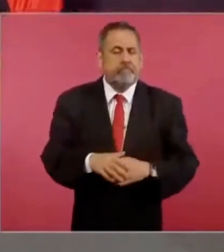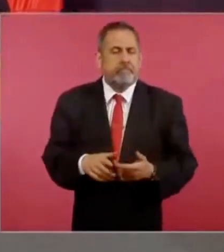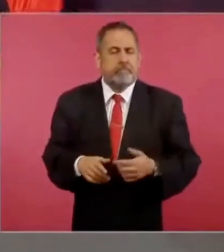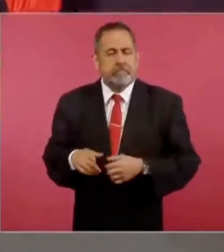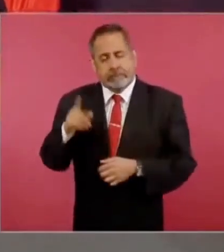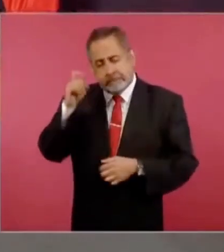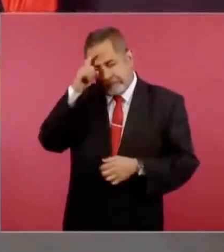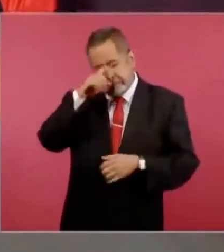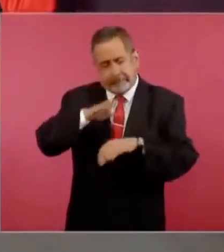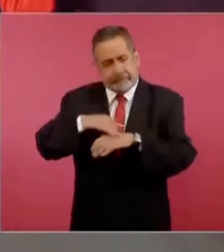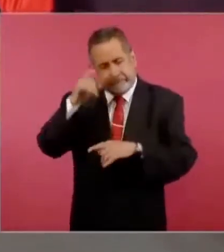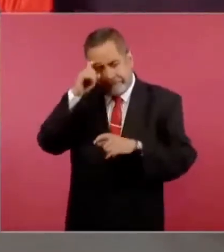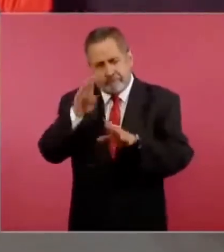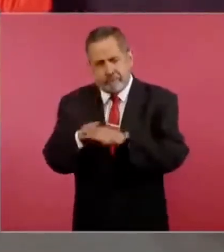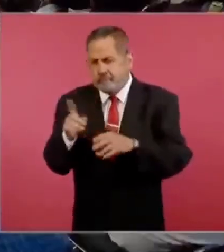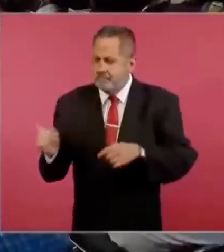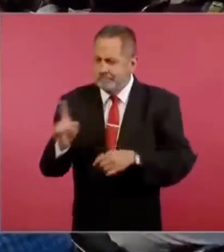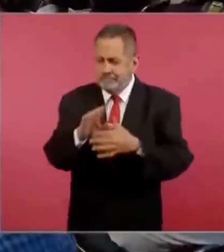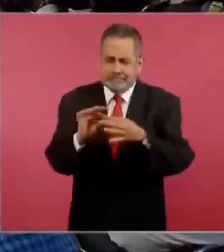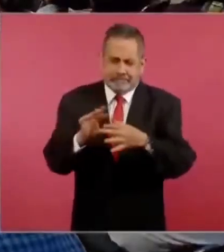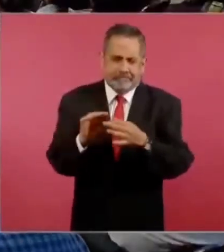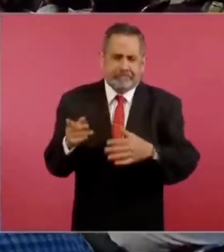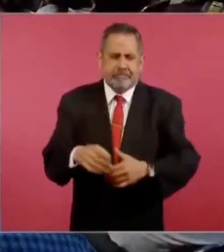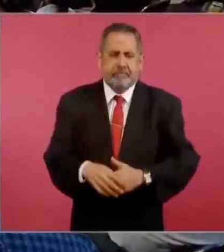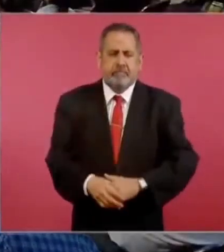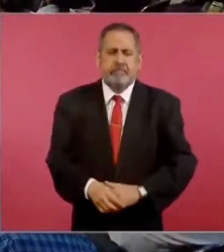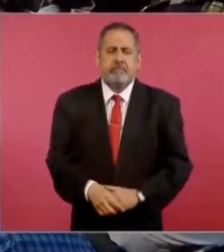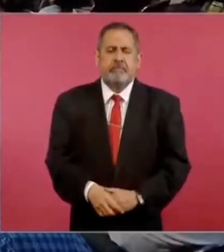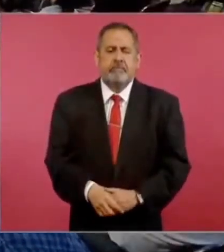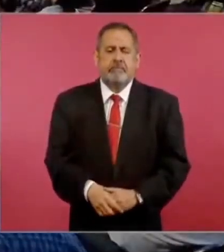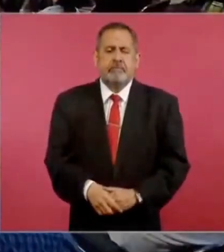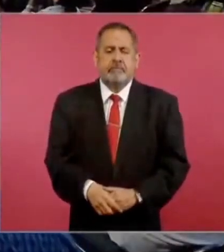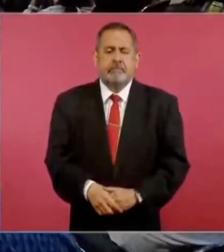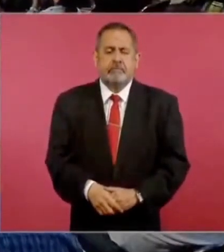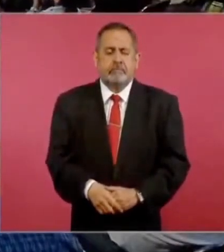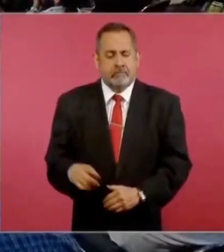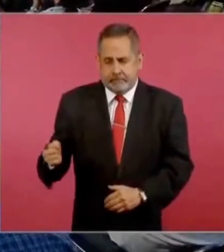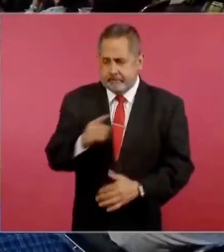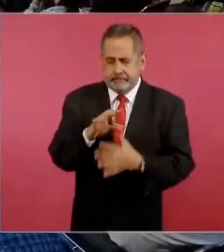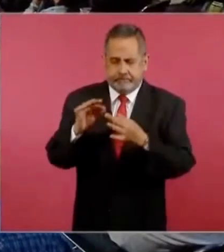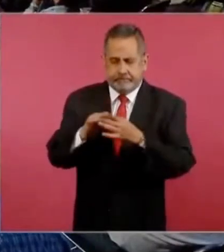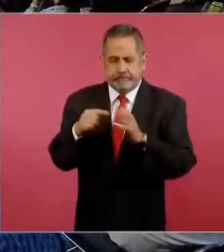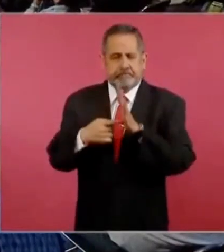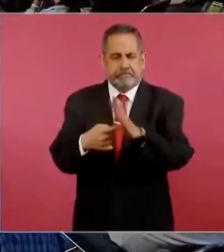ha costado trabajo? A ver, explícalo. Servicios integrales. A ver, pues explícalo.